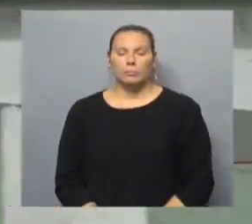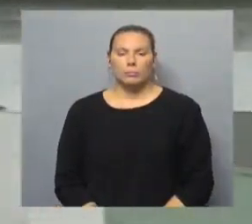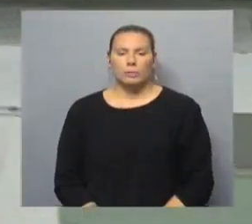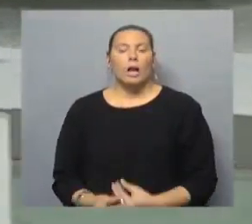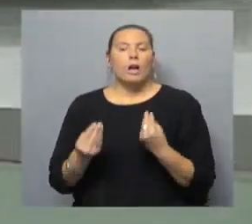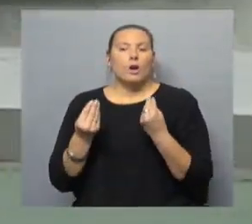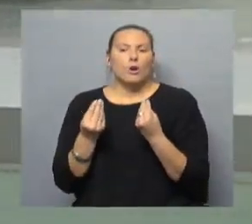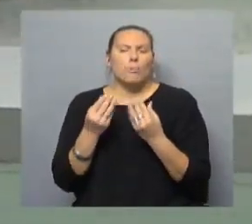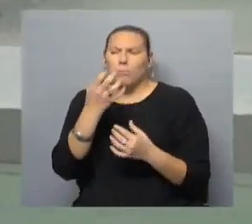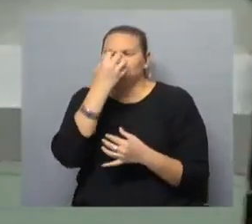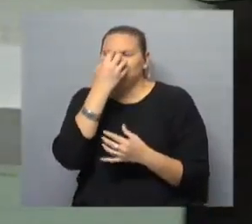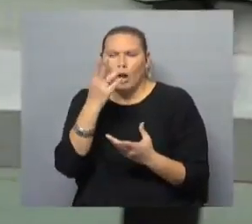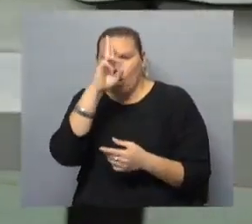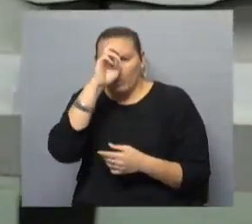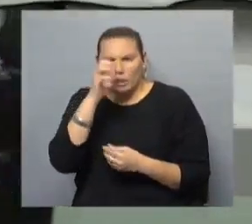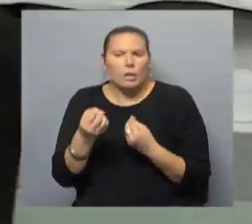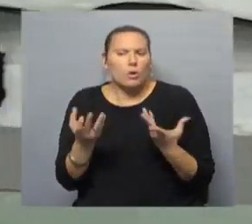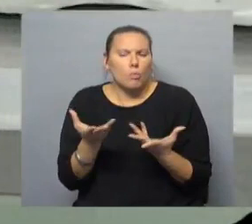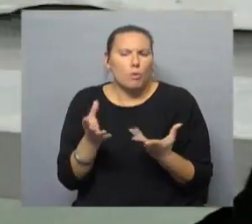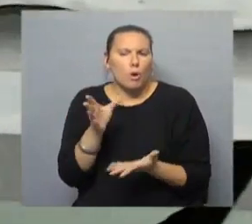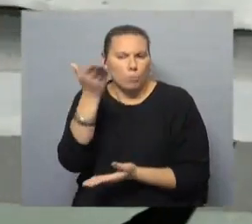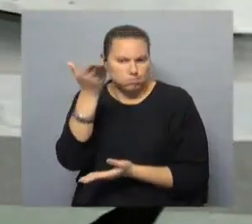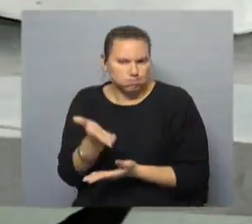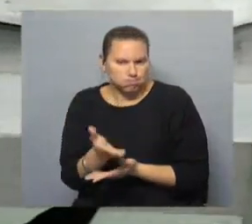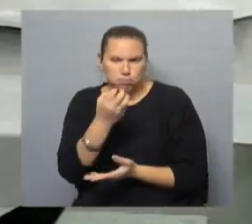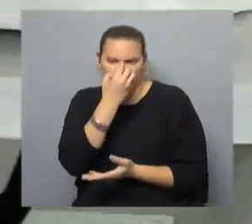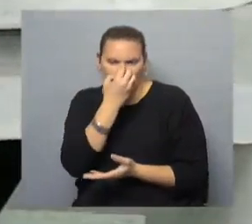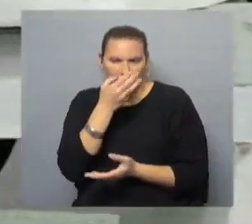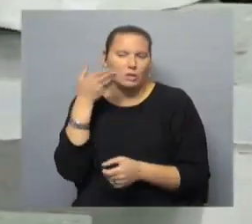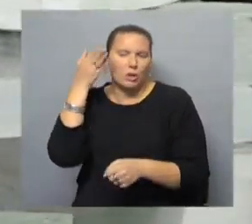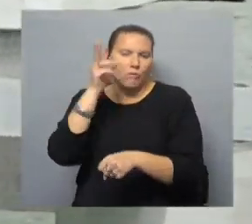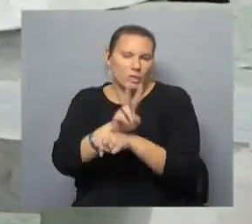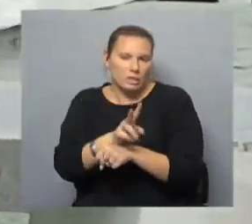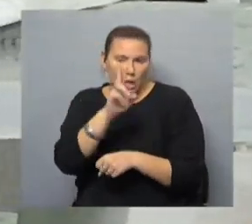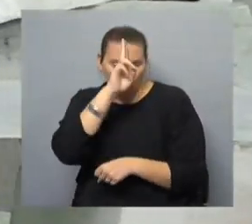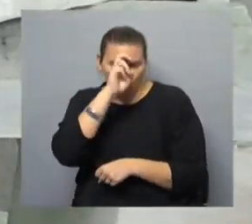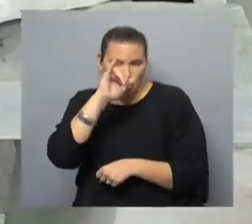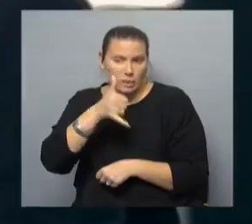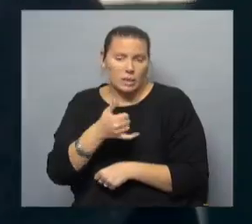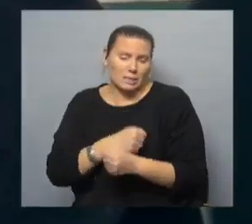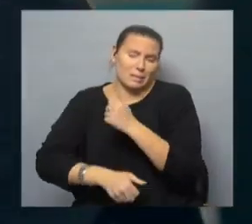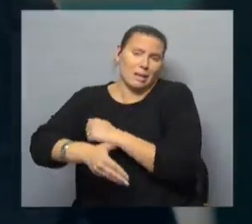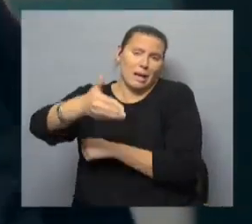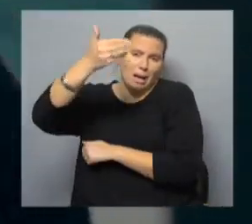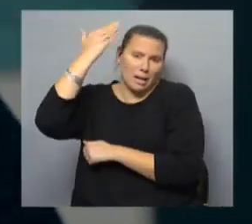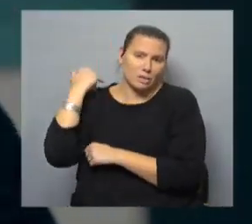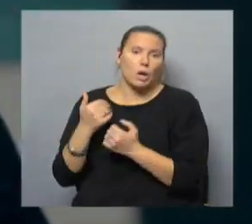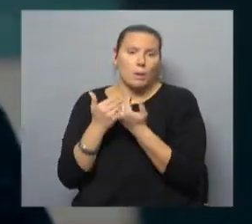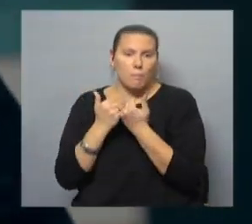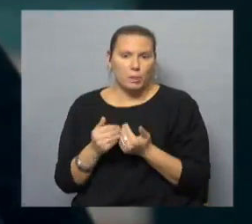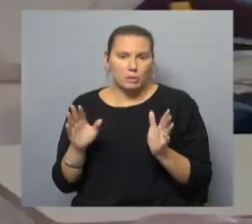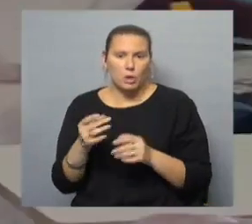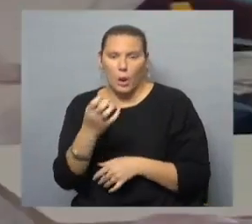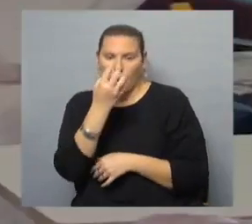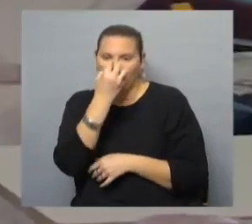¿Cómo es esto de los payasos de hospital? Es una figura muy del payaso la de ir a visitar los hospitales. Hace muchos años se sistematizó en esta figura